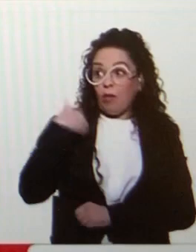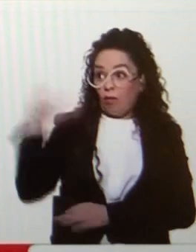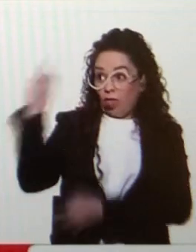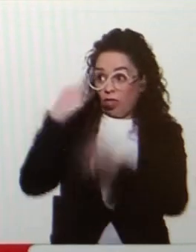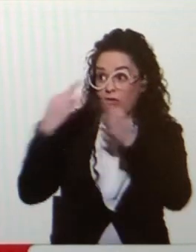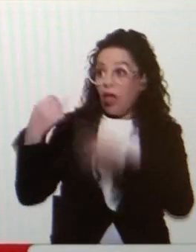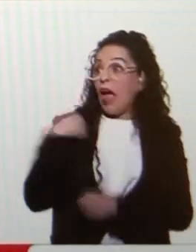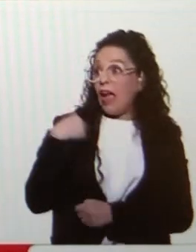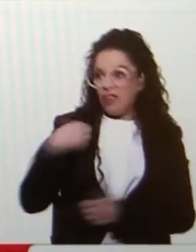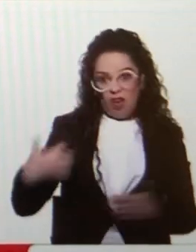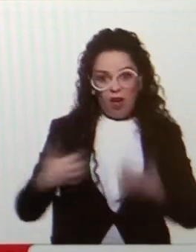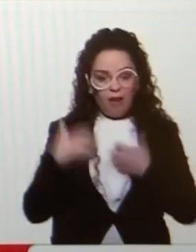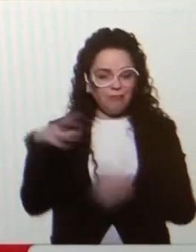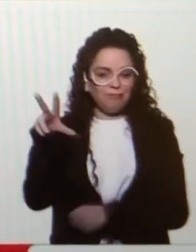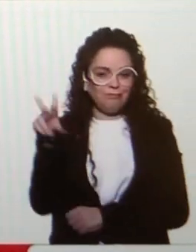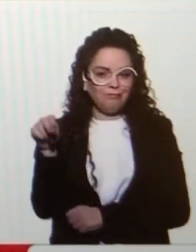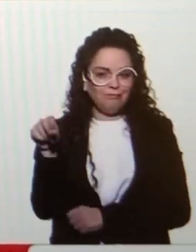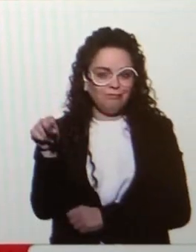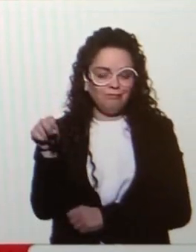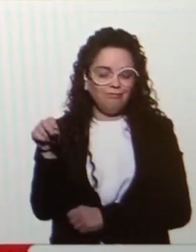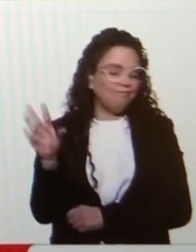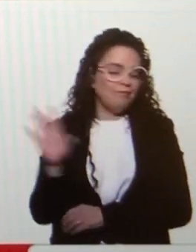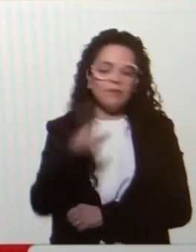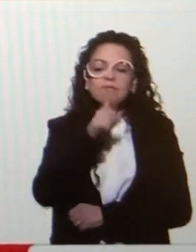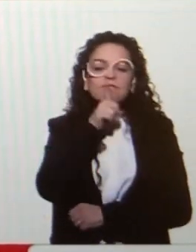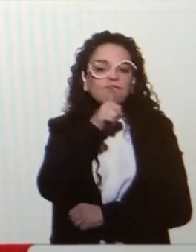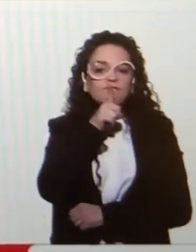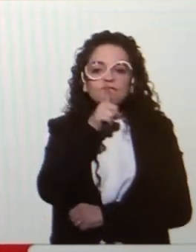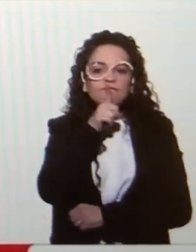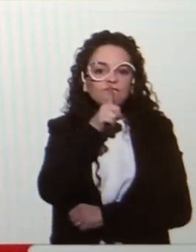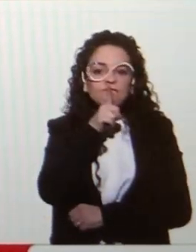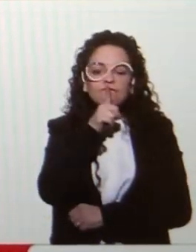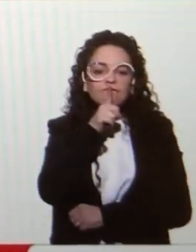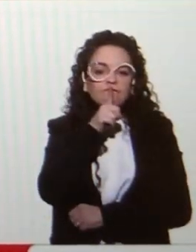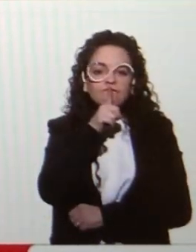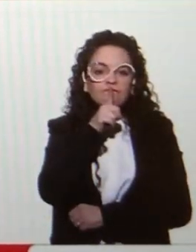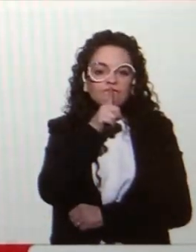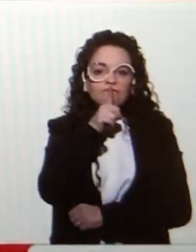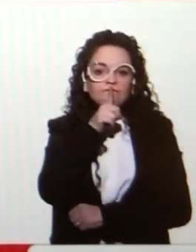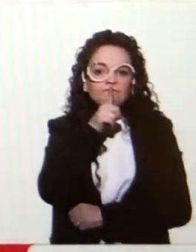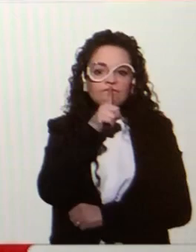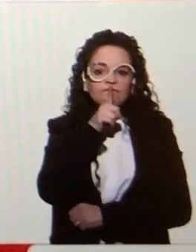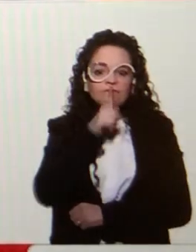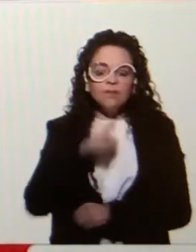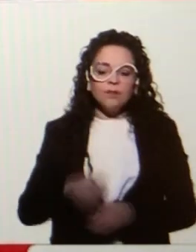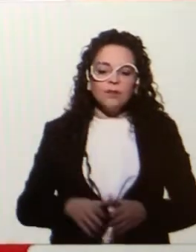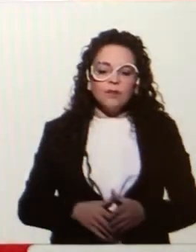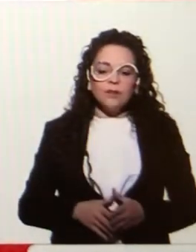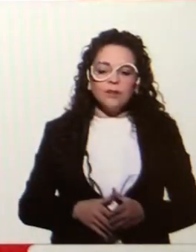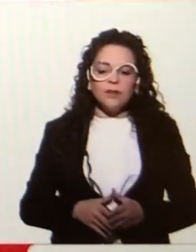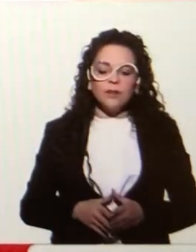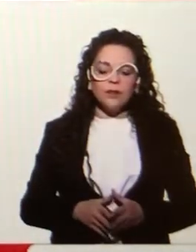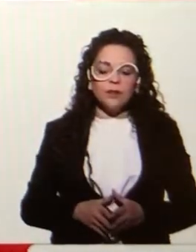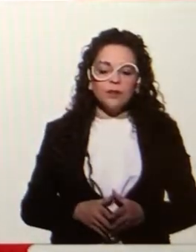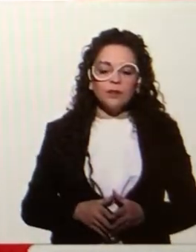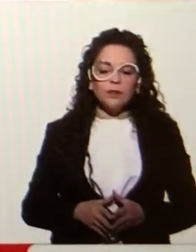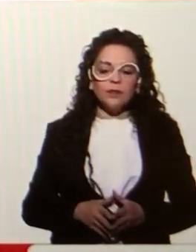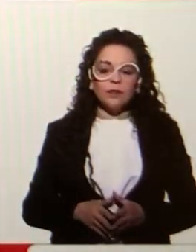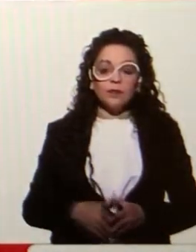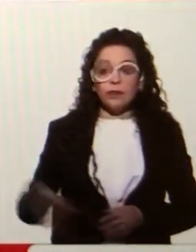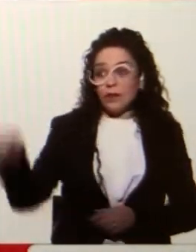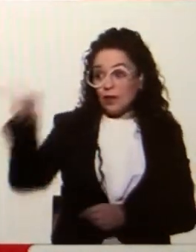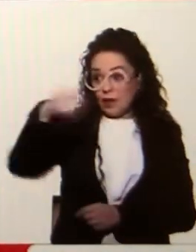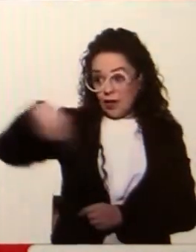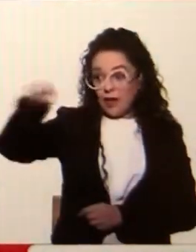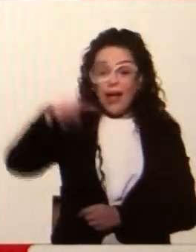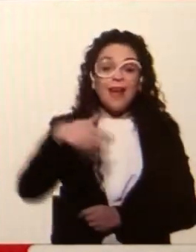Policía Municipal con la policía estatal muy probablemente con la policía federal pues se dieron a la tarea de ag de